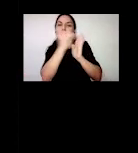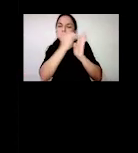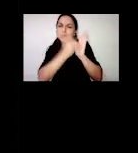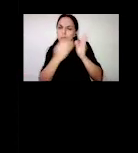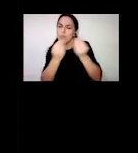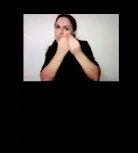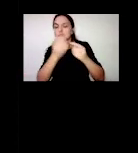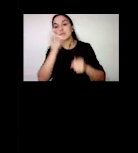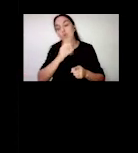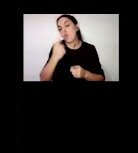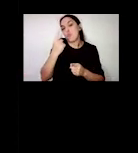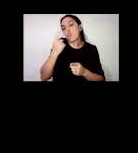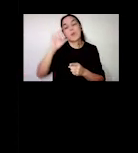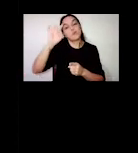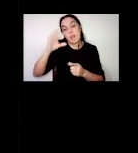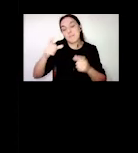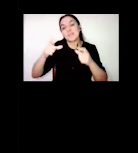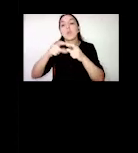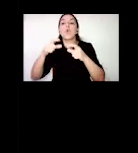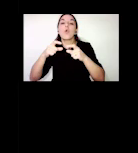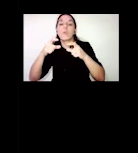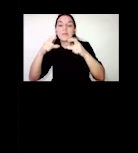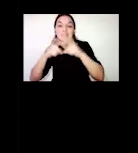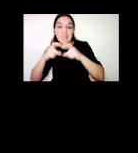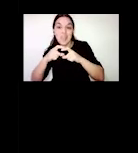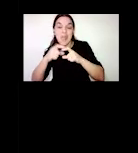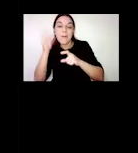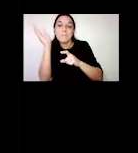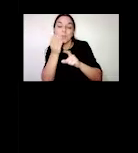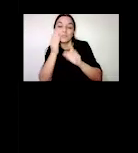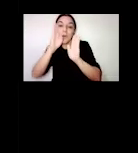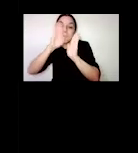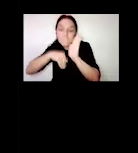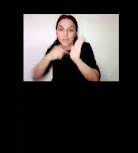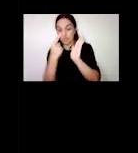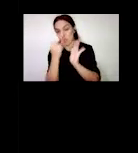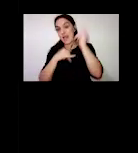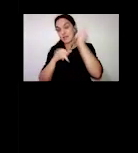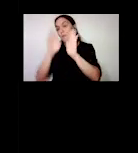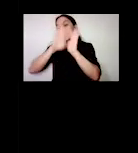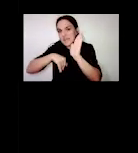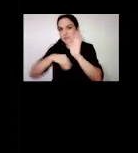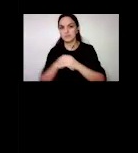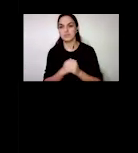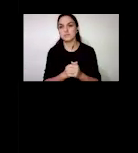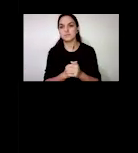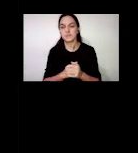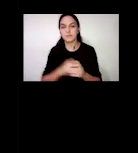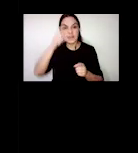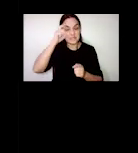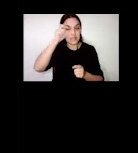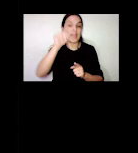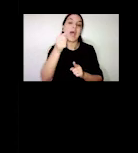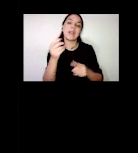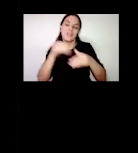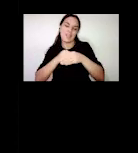que represente una proporción menor a una acción. Estos CDR cotizan en la Bolsa de Valores de Buenos